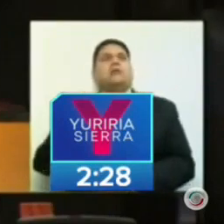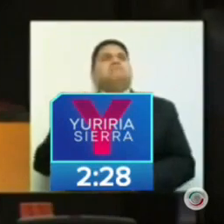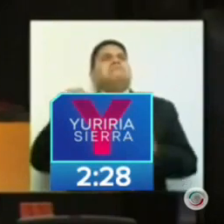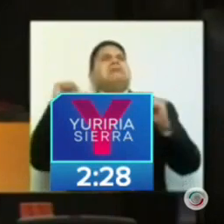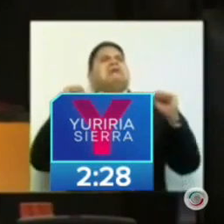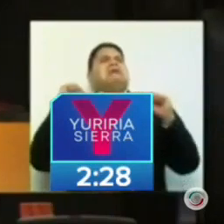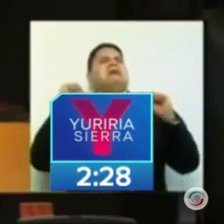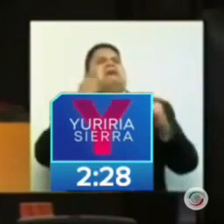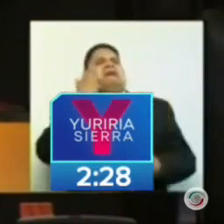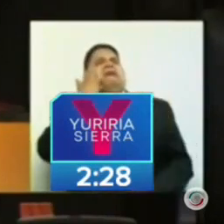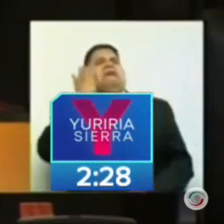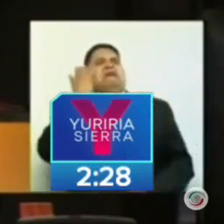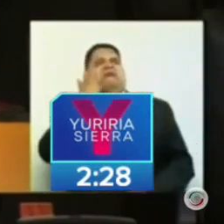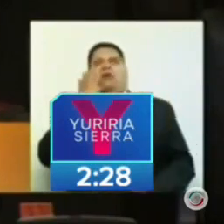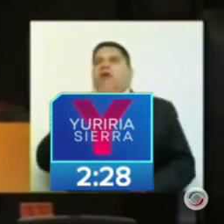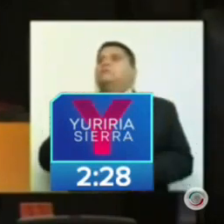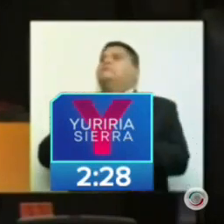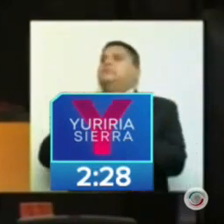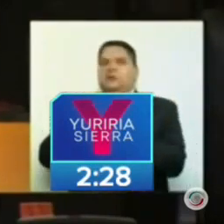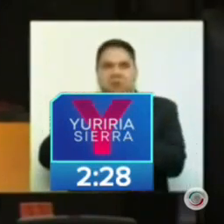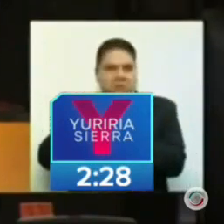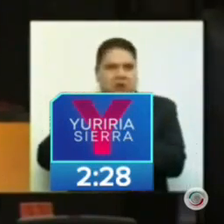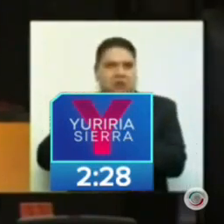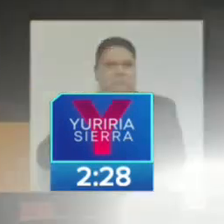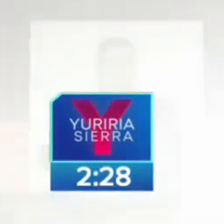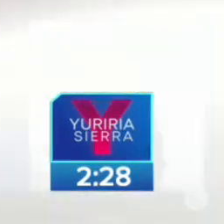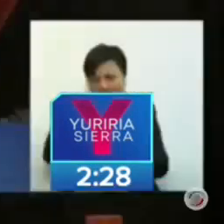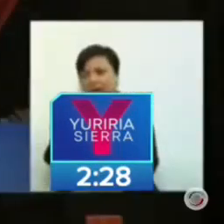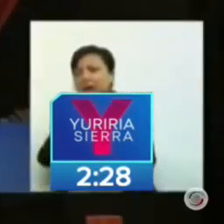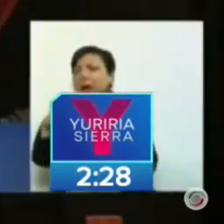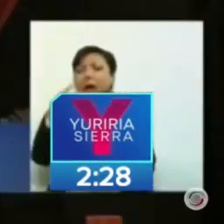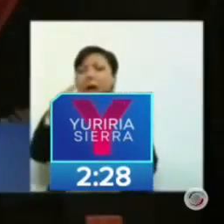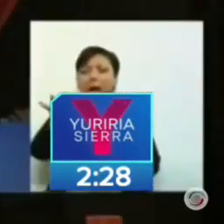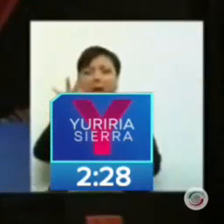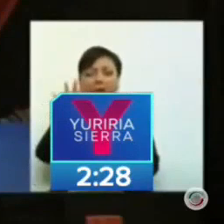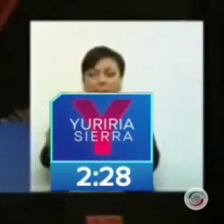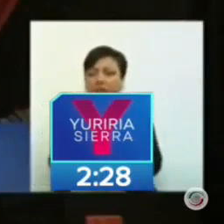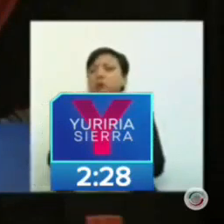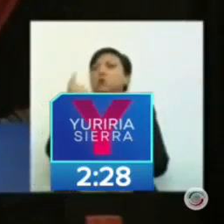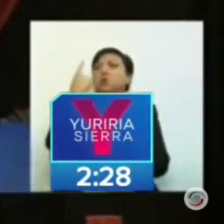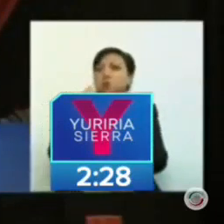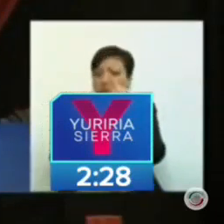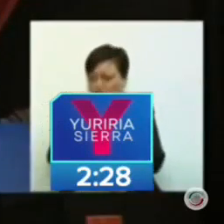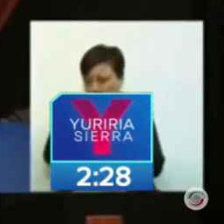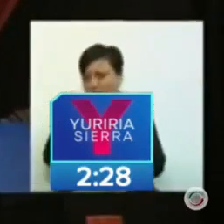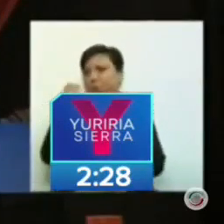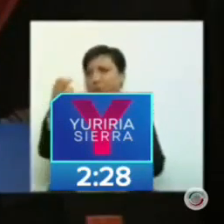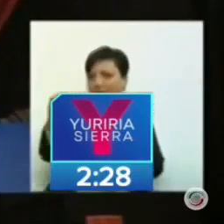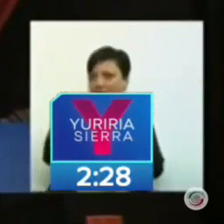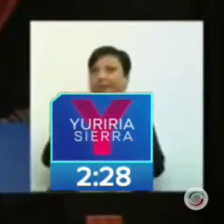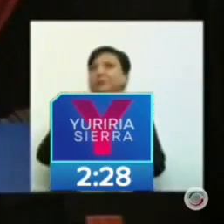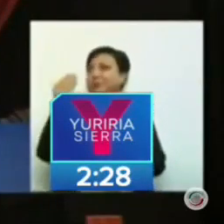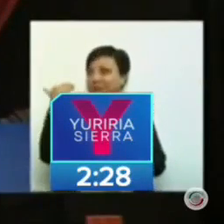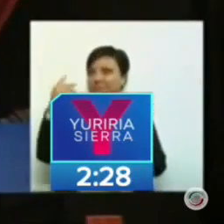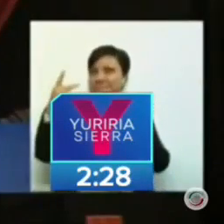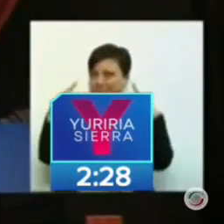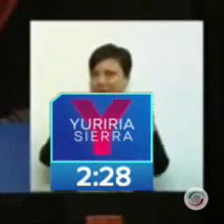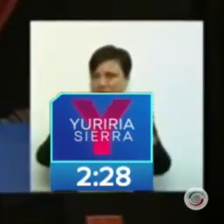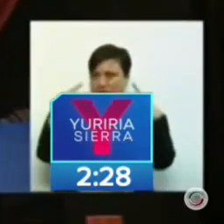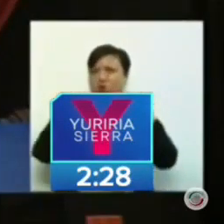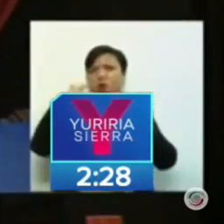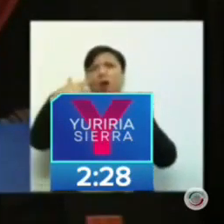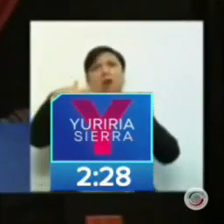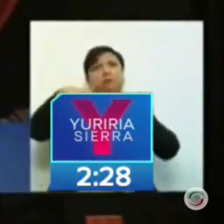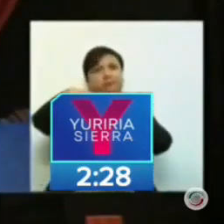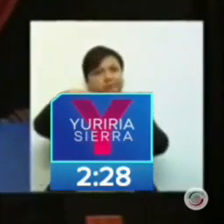ocurrencias, están condenando a México. Si algo nos ha quedado claro por las protestas de la ciudadanía y